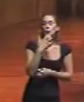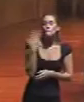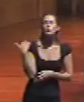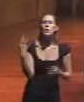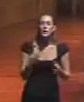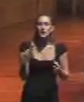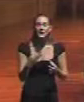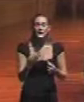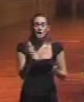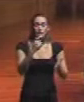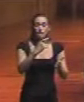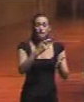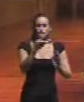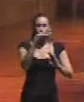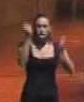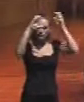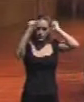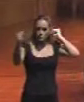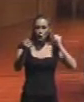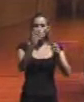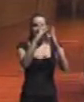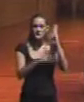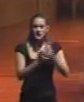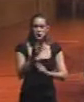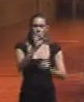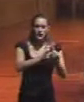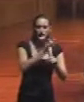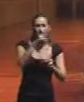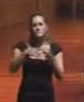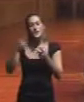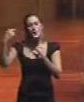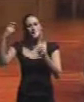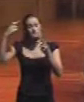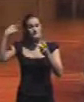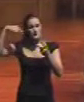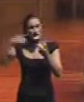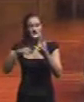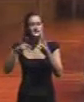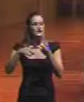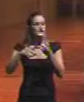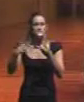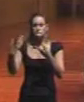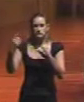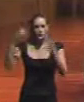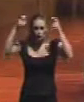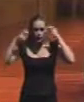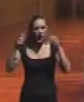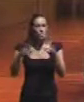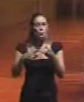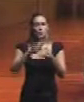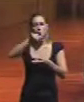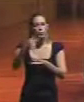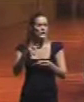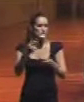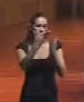los protocolos para la evaluación de las titulaciones de grado, enseñanzas oficiales de máster y de doctorado adaptadas al Espacio Europeo de Educación